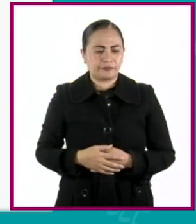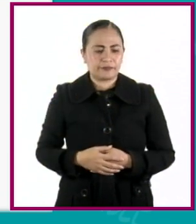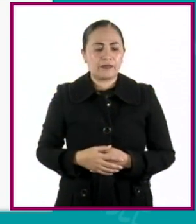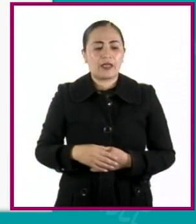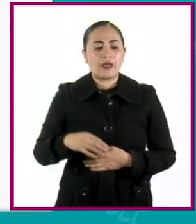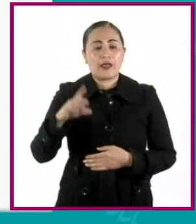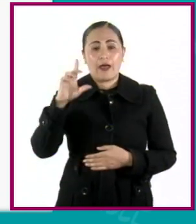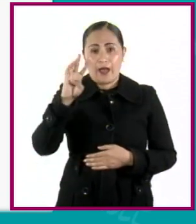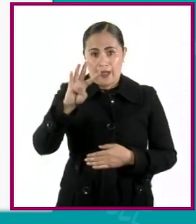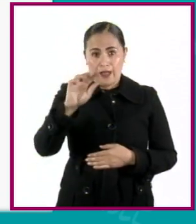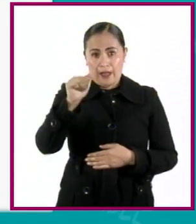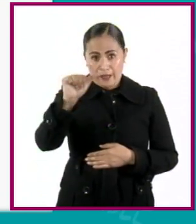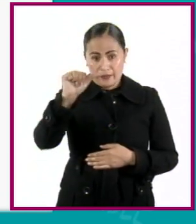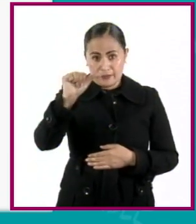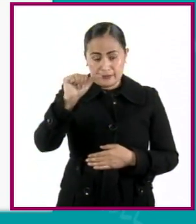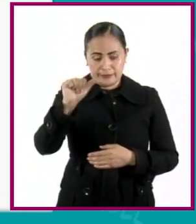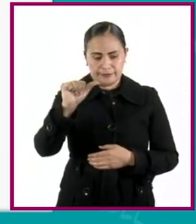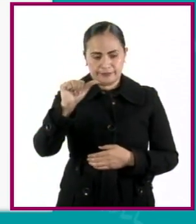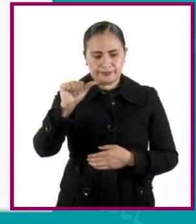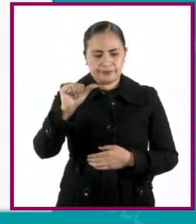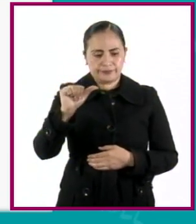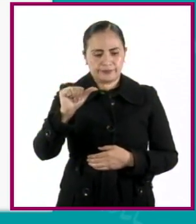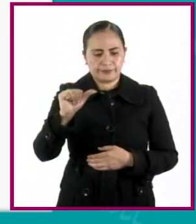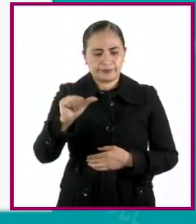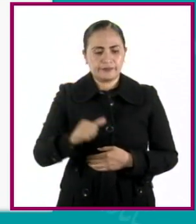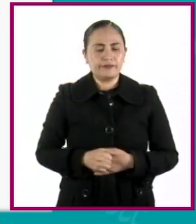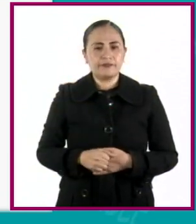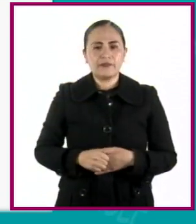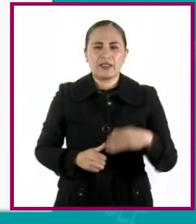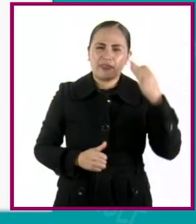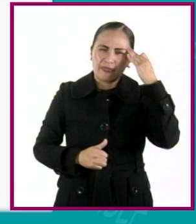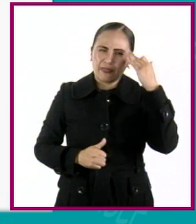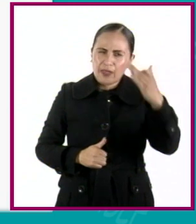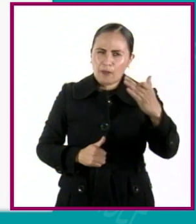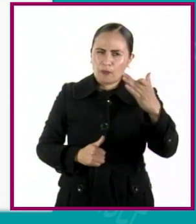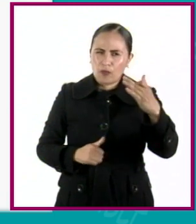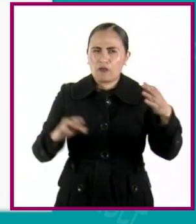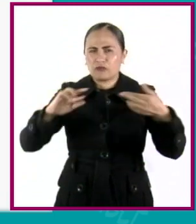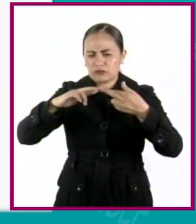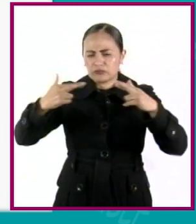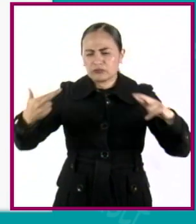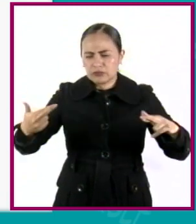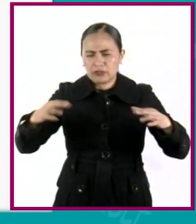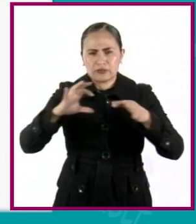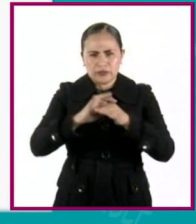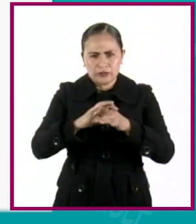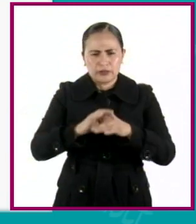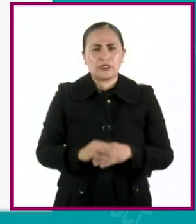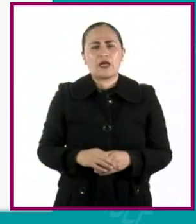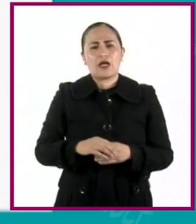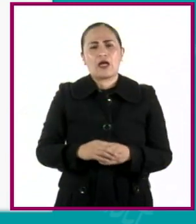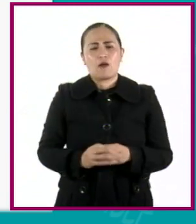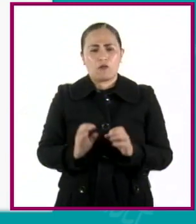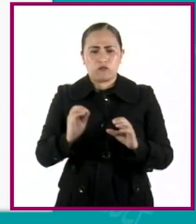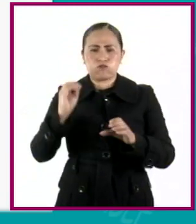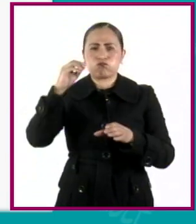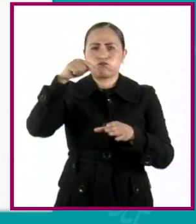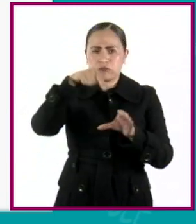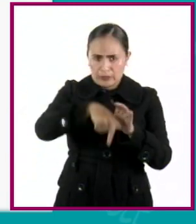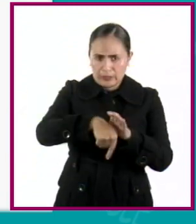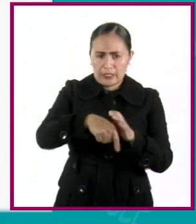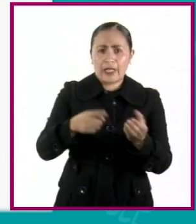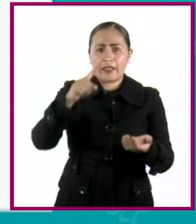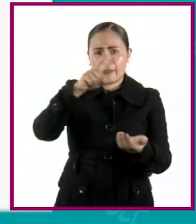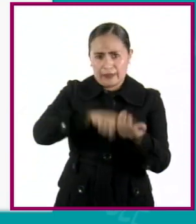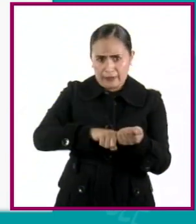A. Podemos verlo como el cambio de A respecto al tiempo. Lo que entra menos lo que sale, más